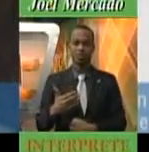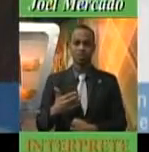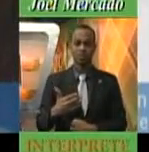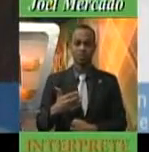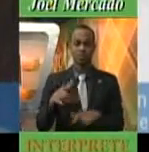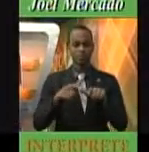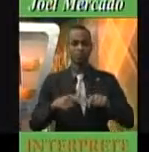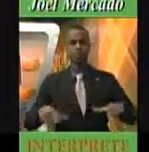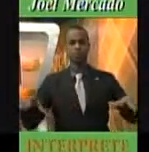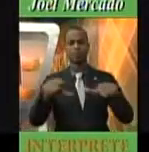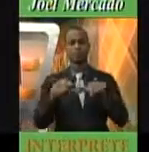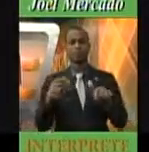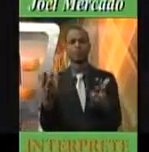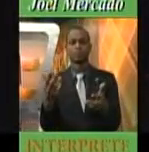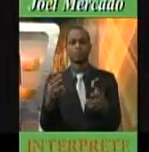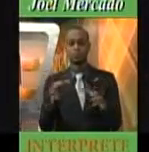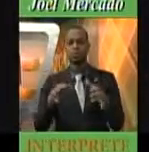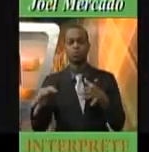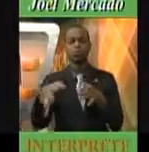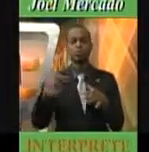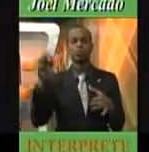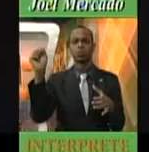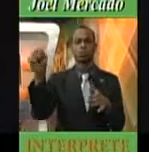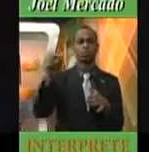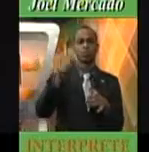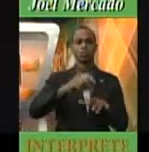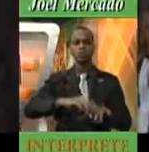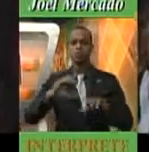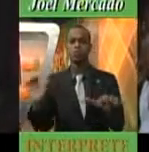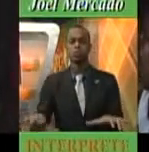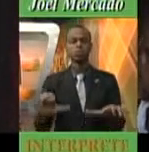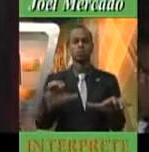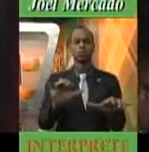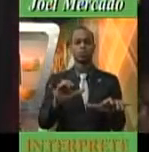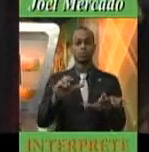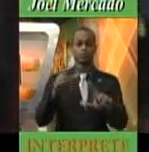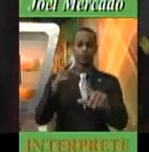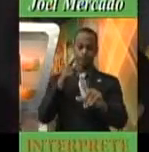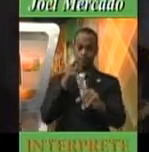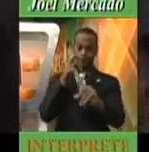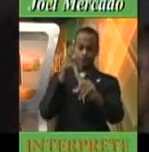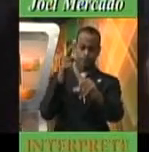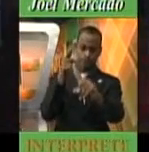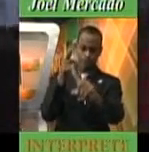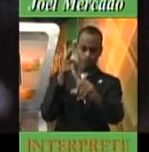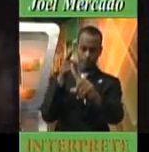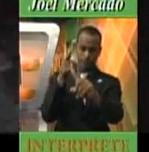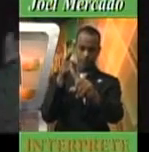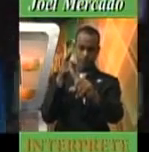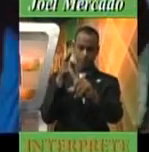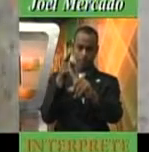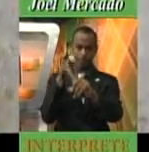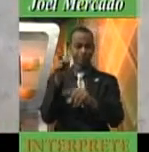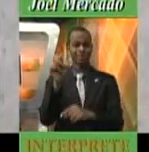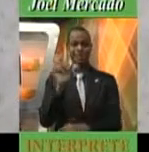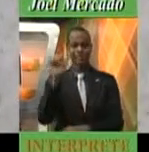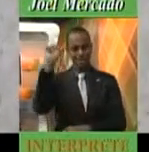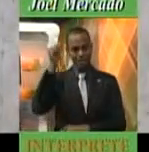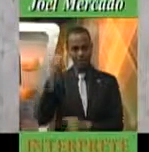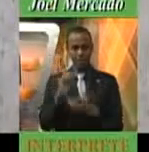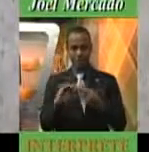local en el municipio, en el distrito municipal, para que entonces se pueda dar lo que Antonella ha